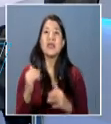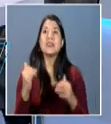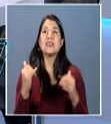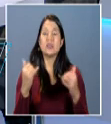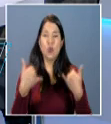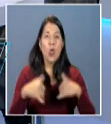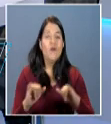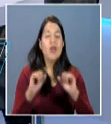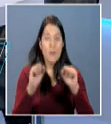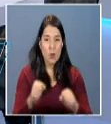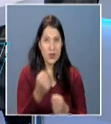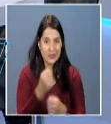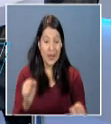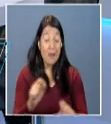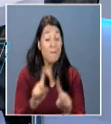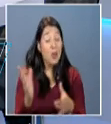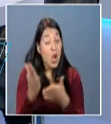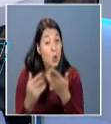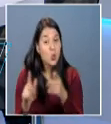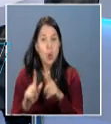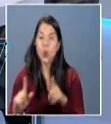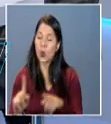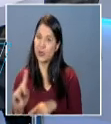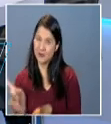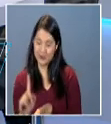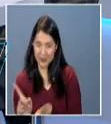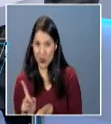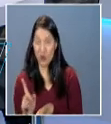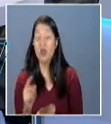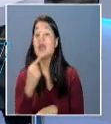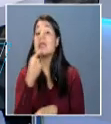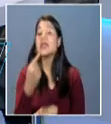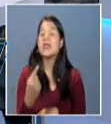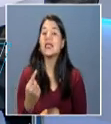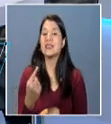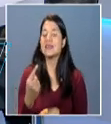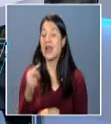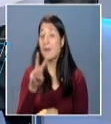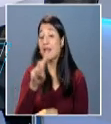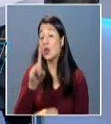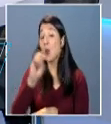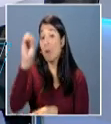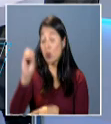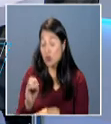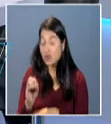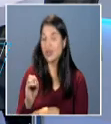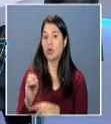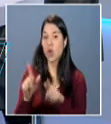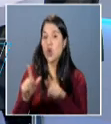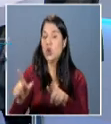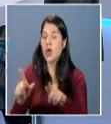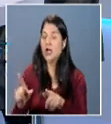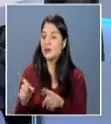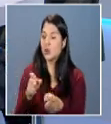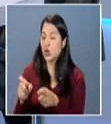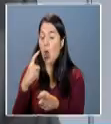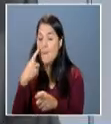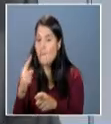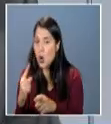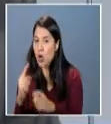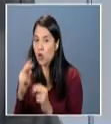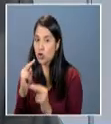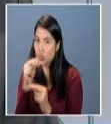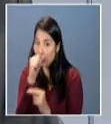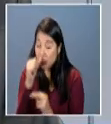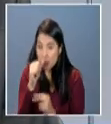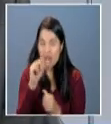21 lugares en Costa Rica que el Ministerio de Seguridad Pública está diciendo que prácticamente están en manos de los delincuentes. Aquí tengo la lista, por ejemplo, en el caso de San José, La